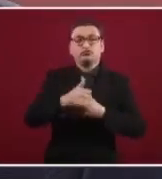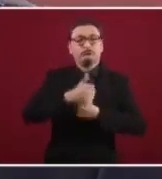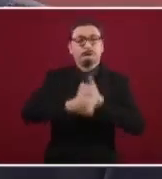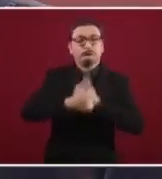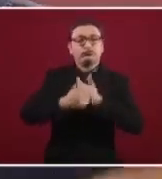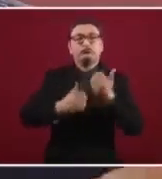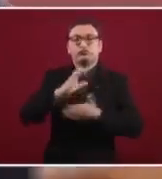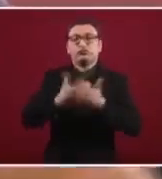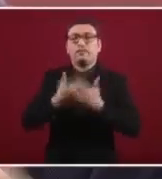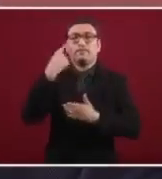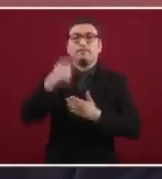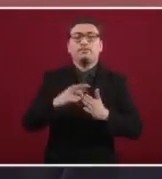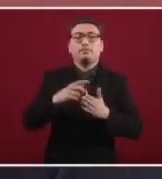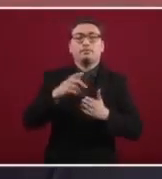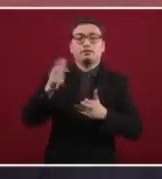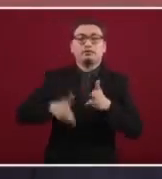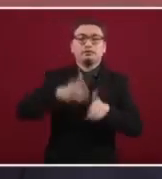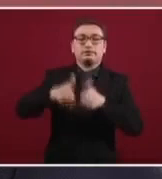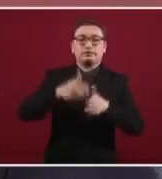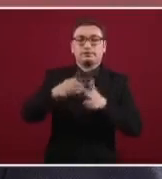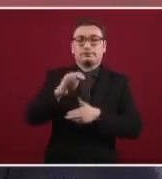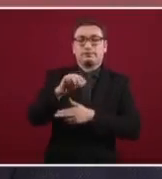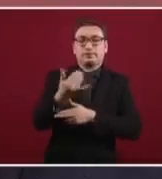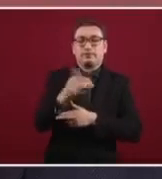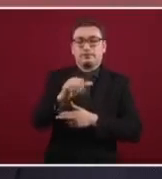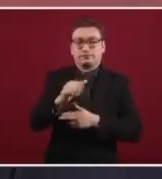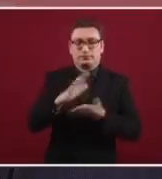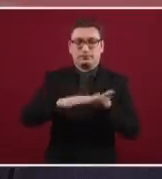que va a significar miles de empleos.